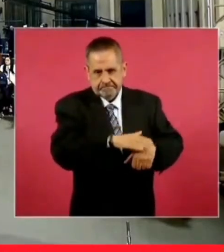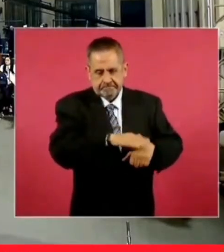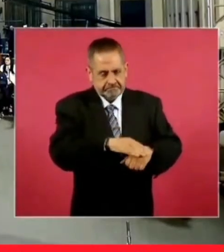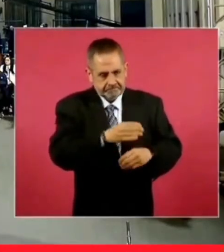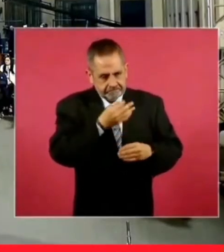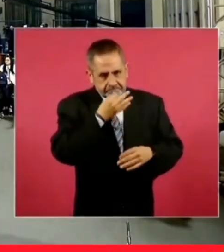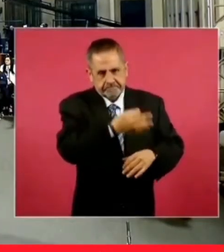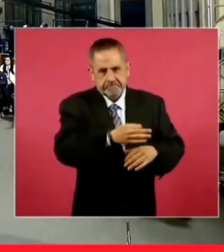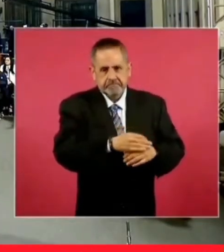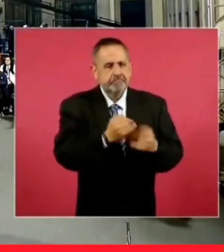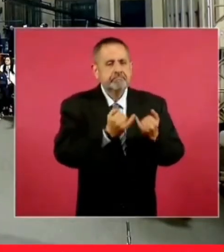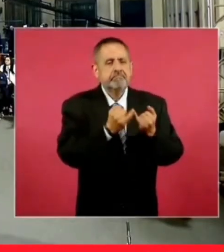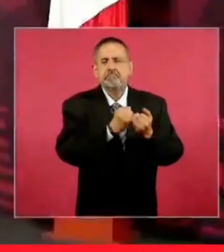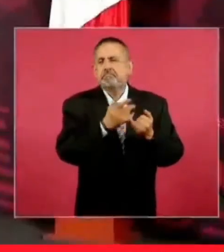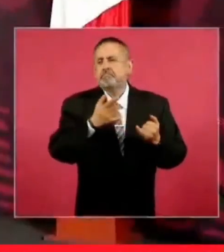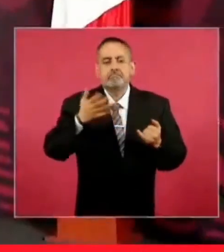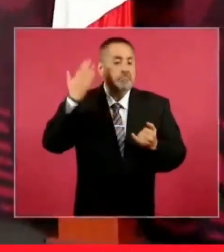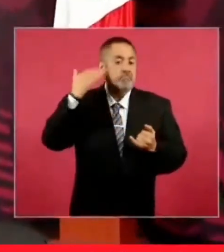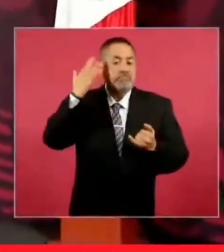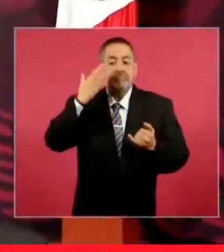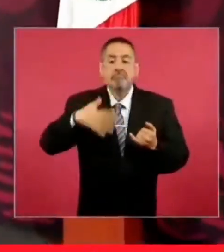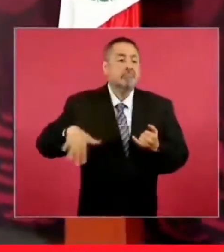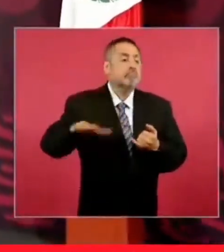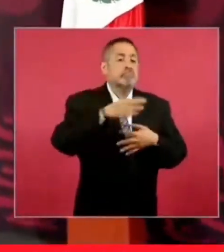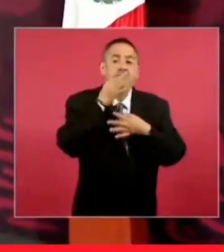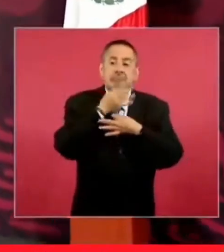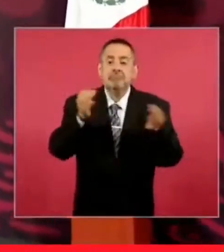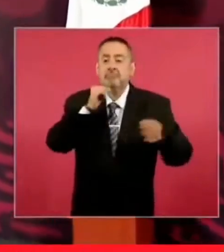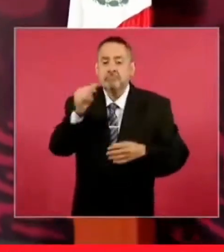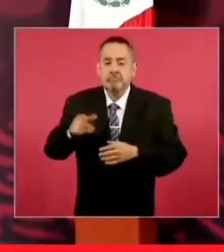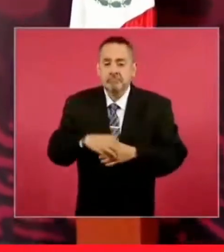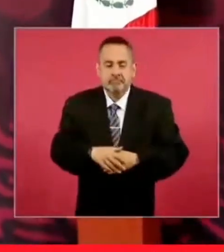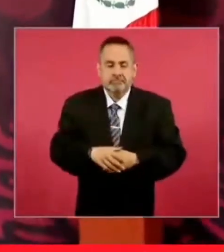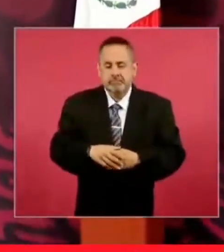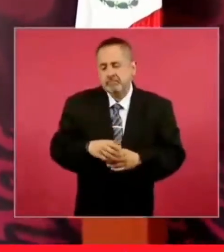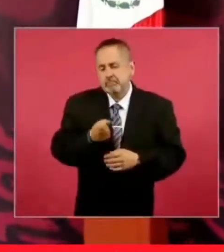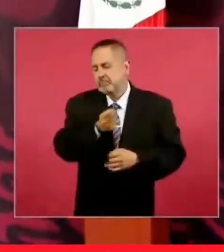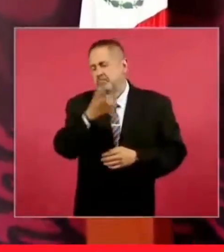como no lo sabía muchísima gente. No lo saben,